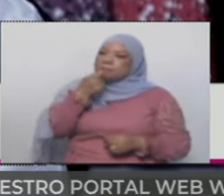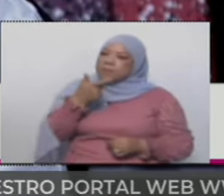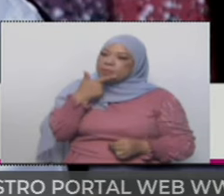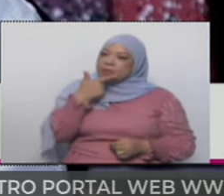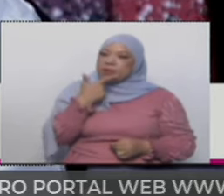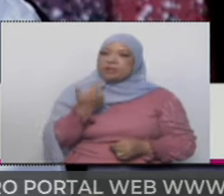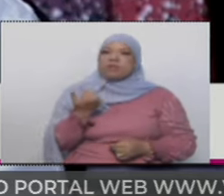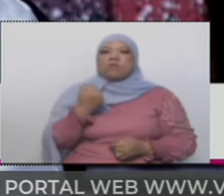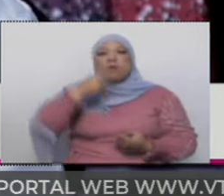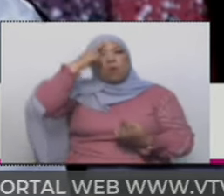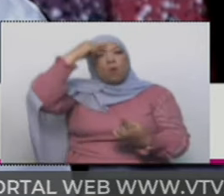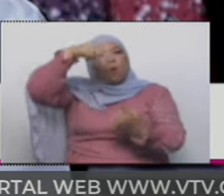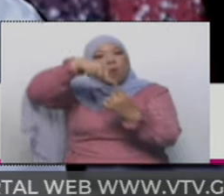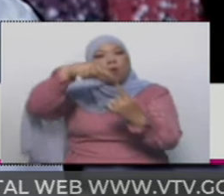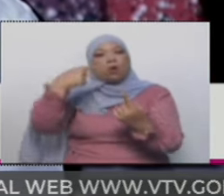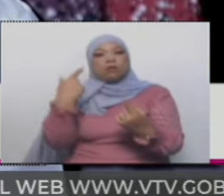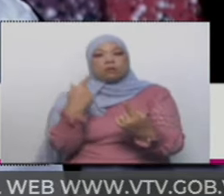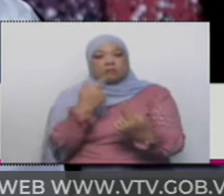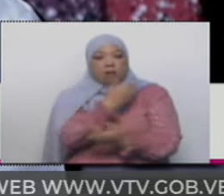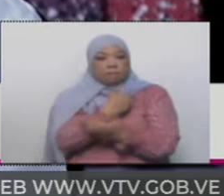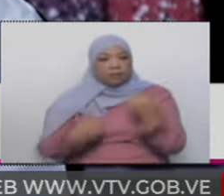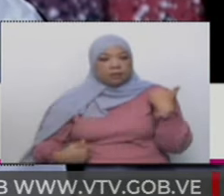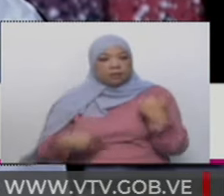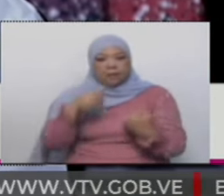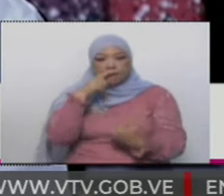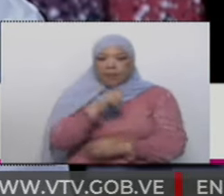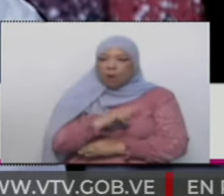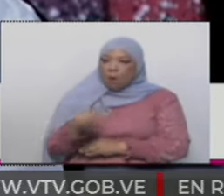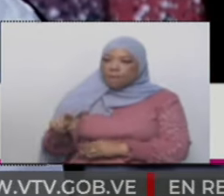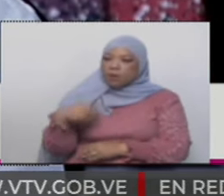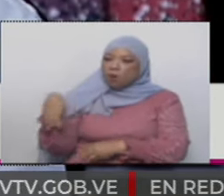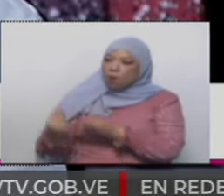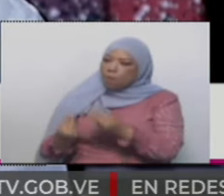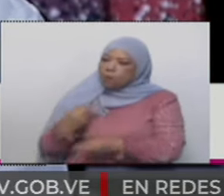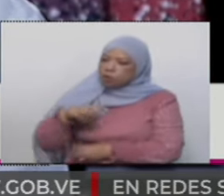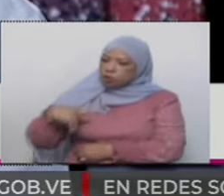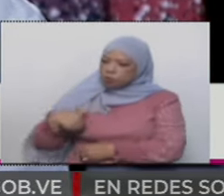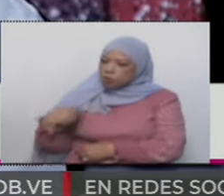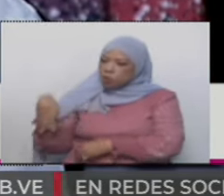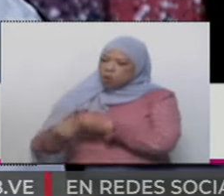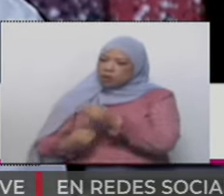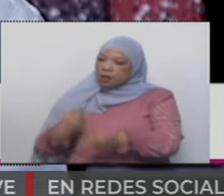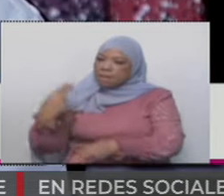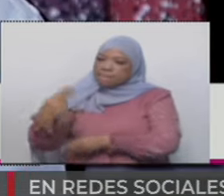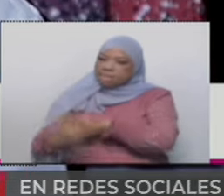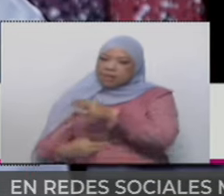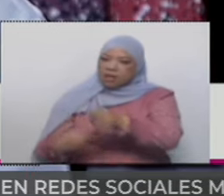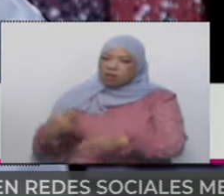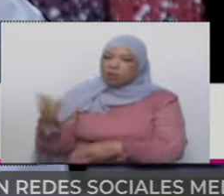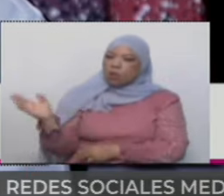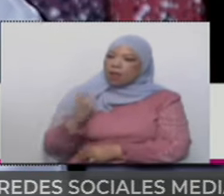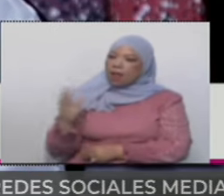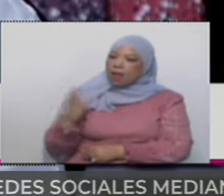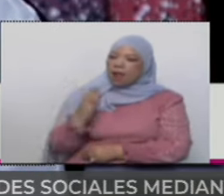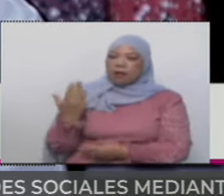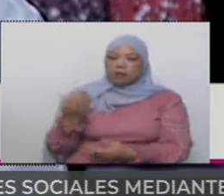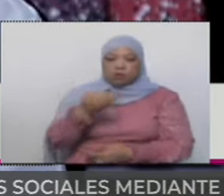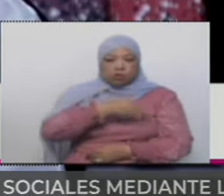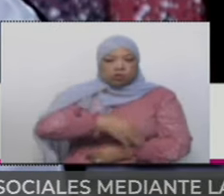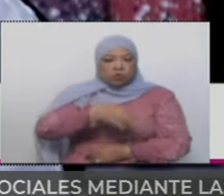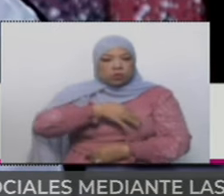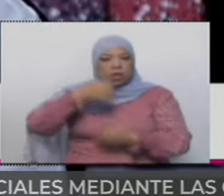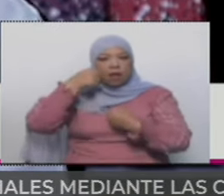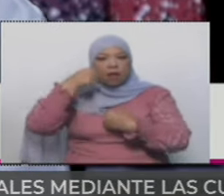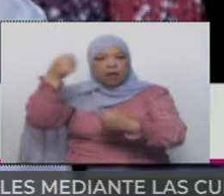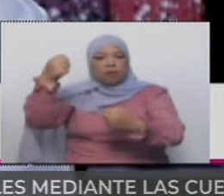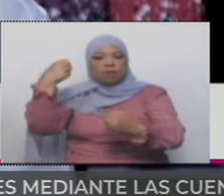una orientación que usted ha dado. ¿Cómo construimos el metro desde una visión socialista, donde enmarquemos una hoja